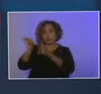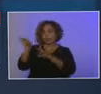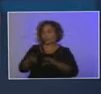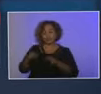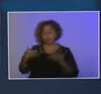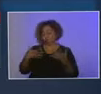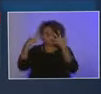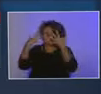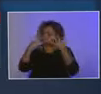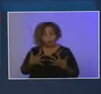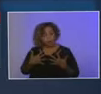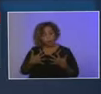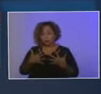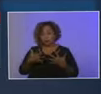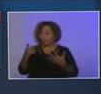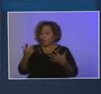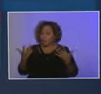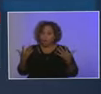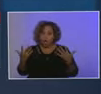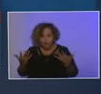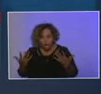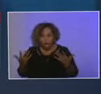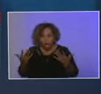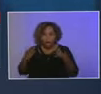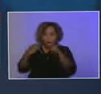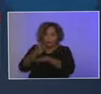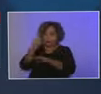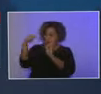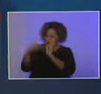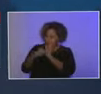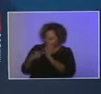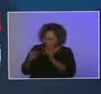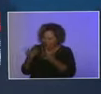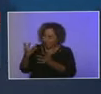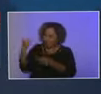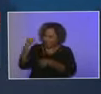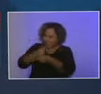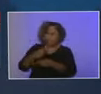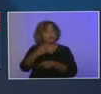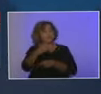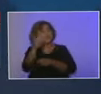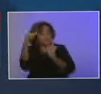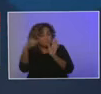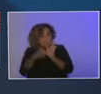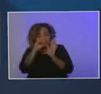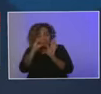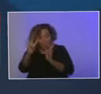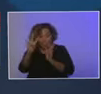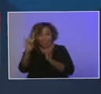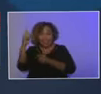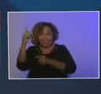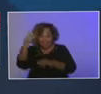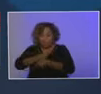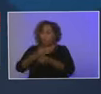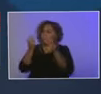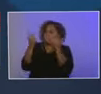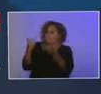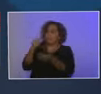Es lamentable que después de los días que han pasado, ¿no? 1.007 días, para ser exacto. Tantas familias